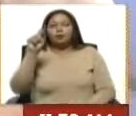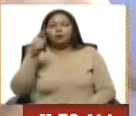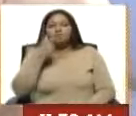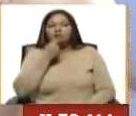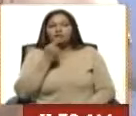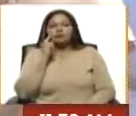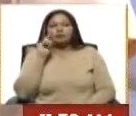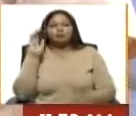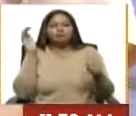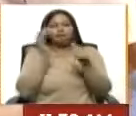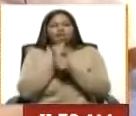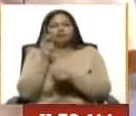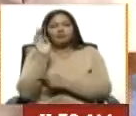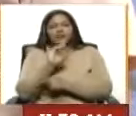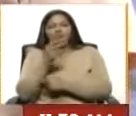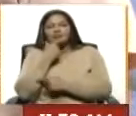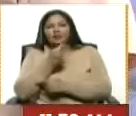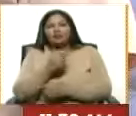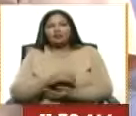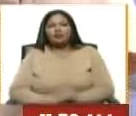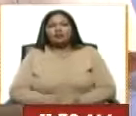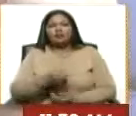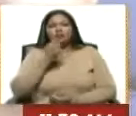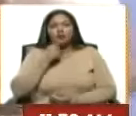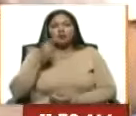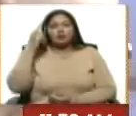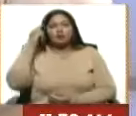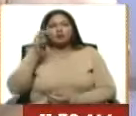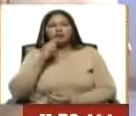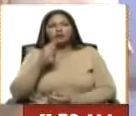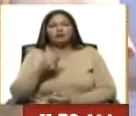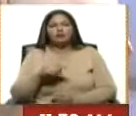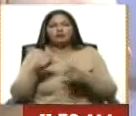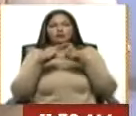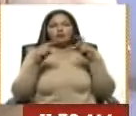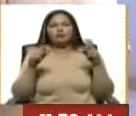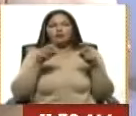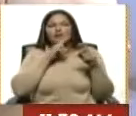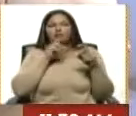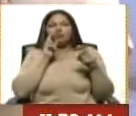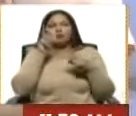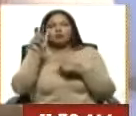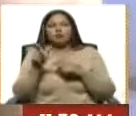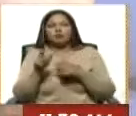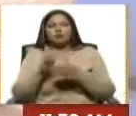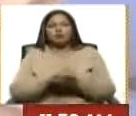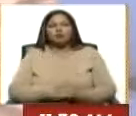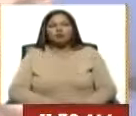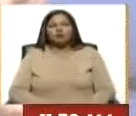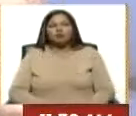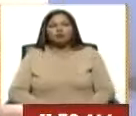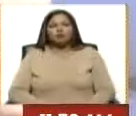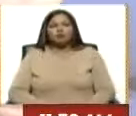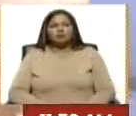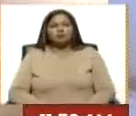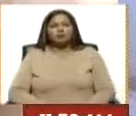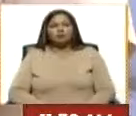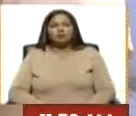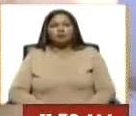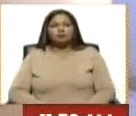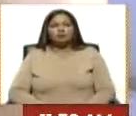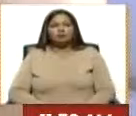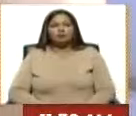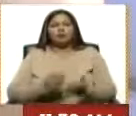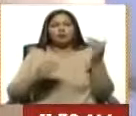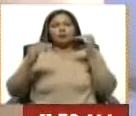fáciles de identificar. Sí. Que tú dices, buenos días, ¿cómo estás? Y te dicen el nombre de la inhabilitada. Nada más te ponen el nombre de la inhabilitada para